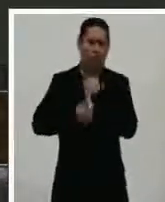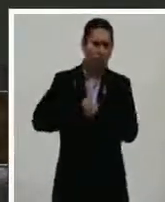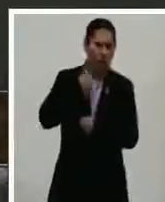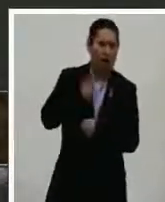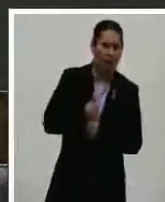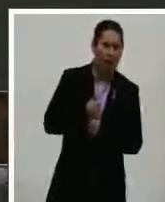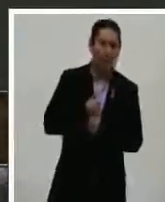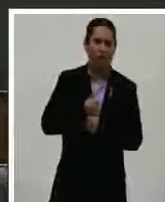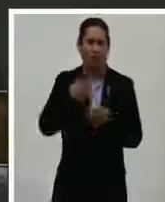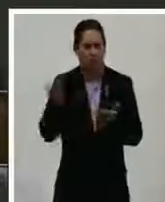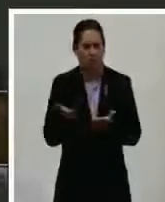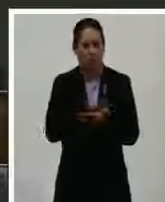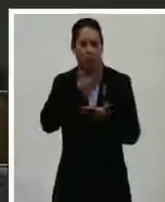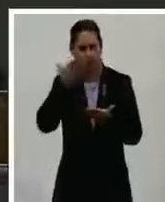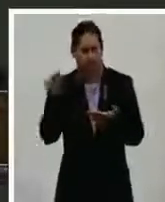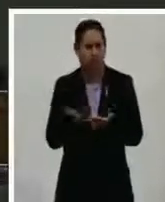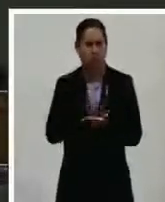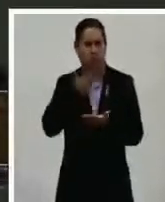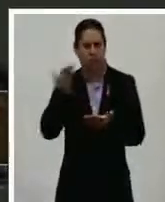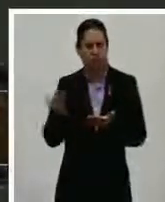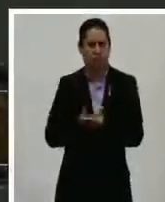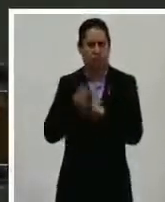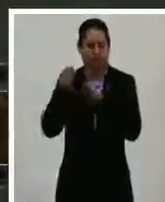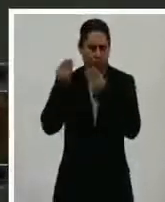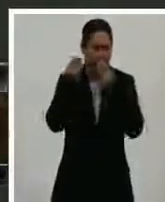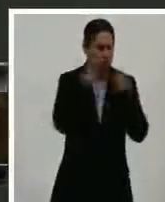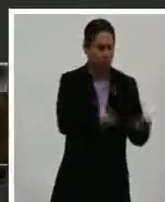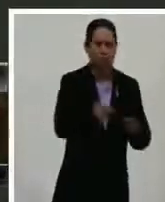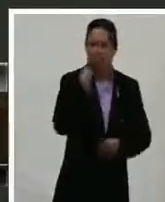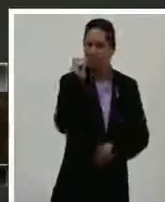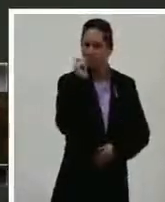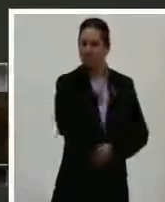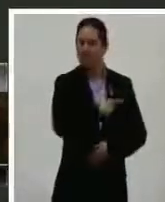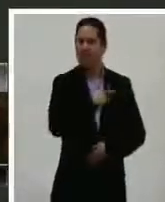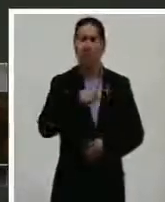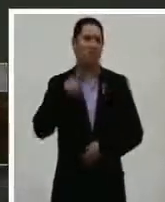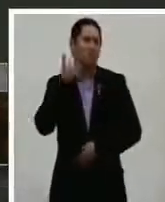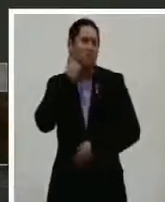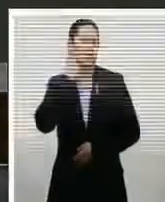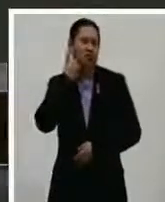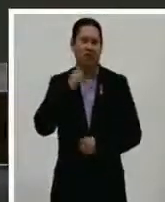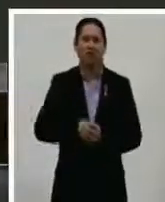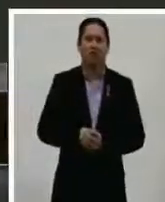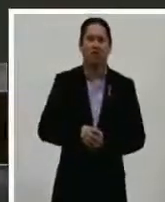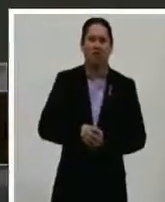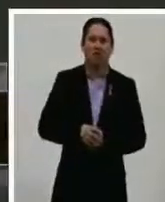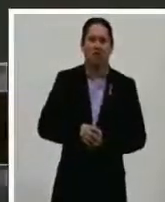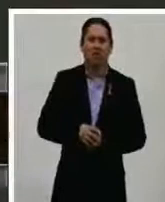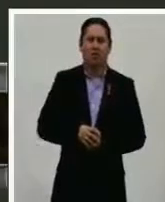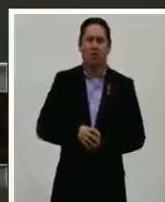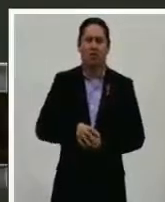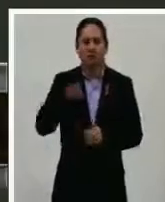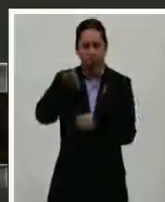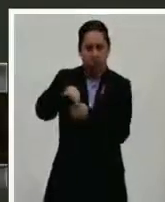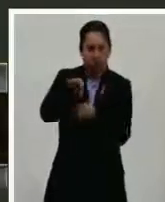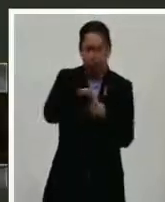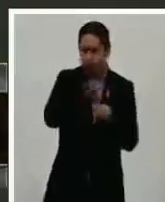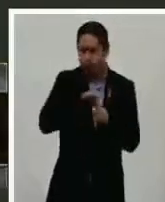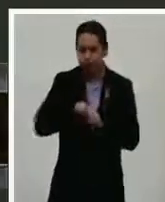filtros y contrapropuestas de los propios legisladores en el marco de un ejercicio democrático